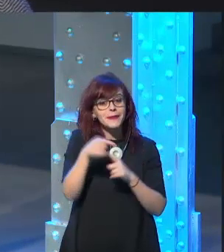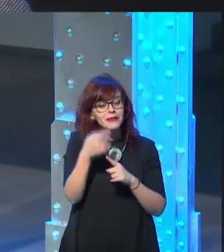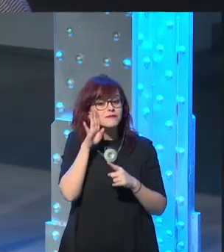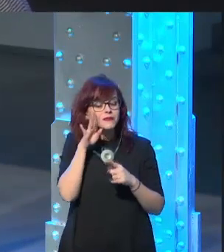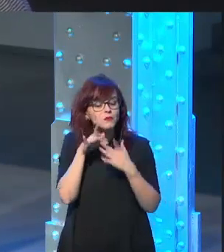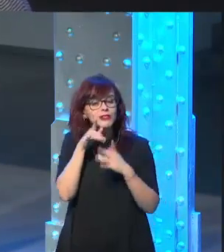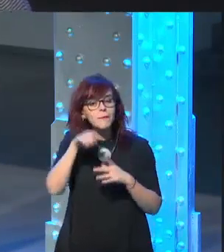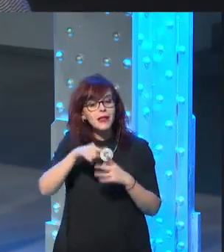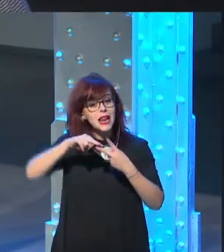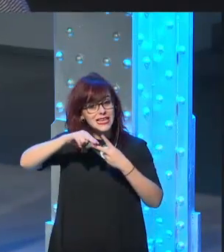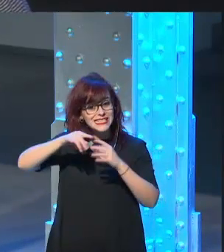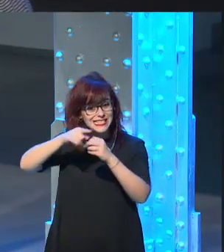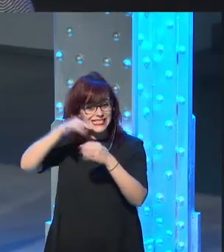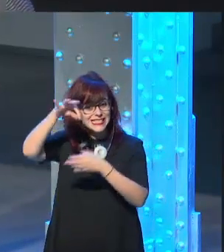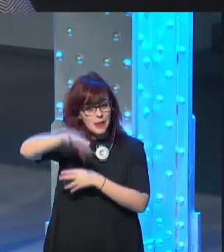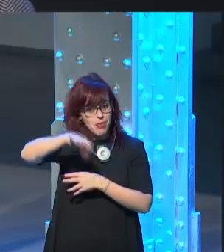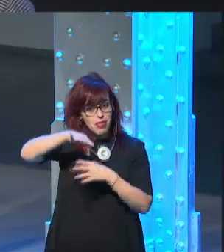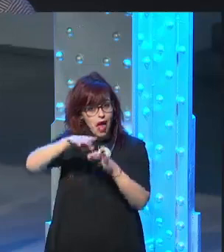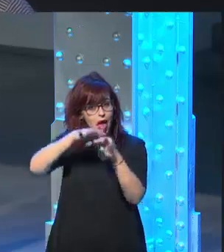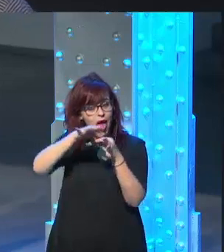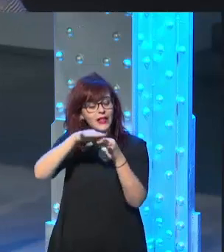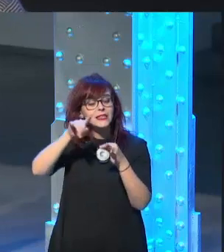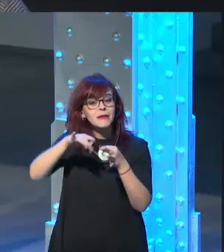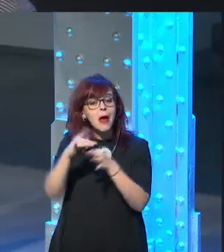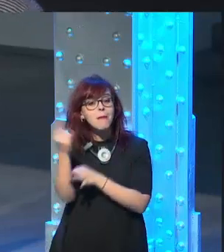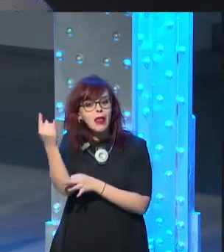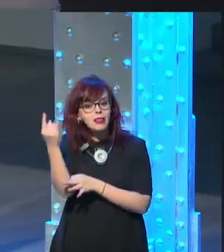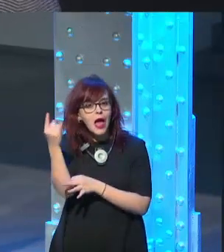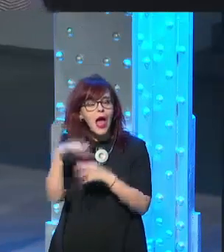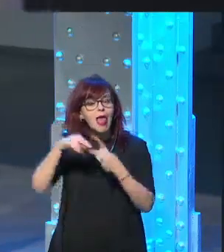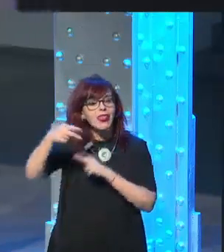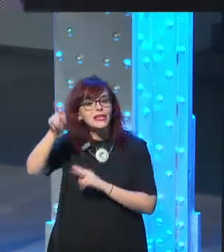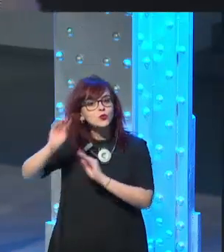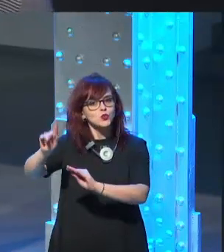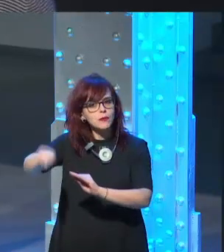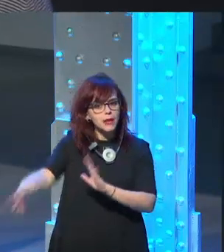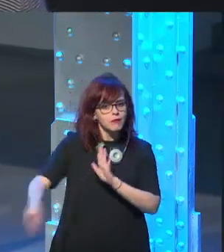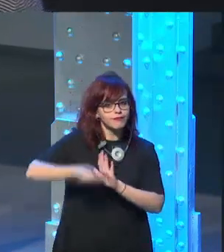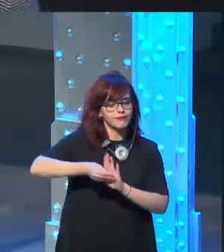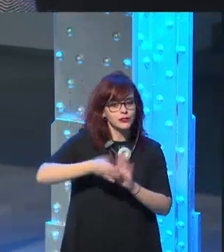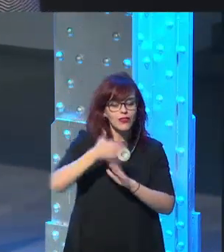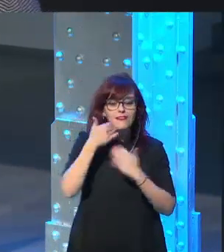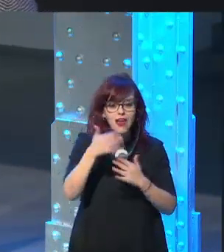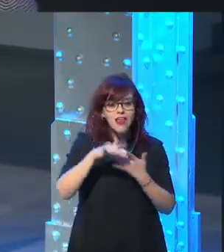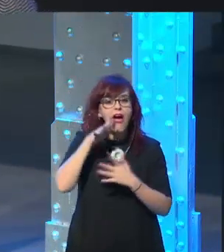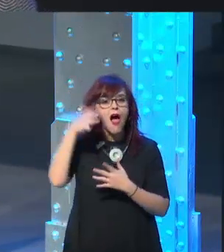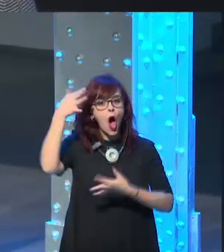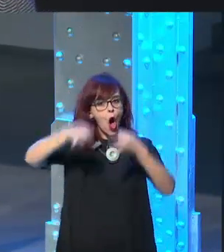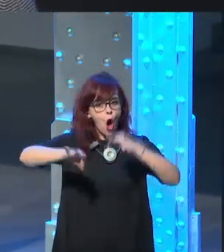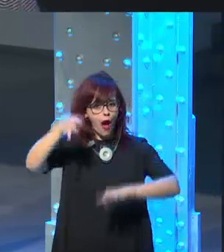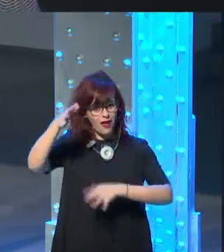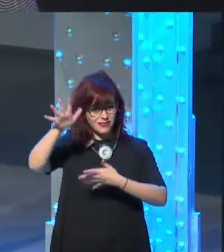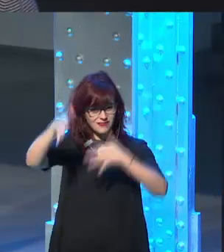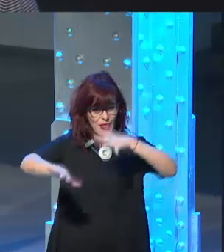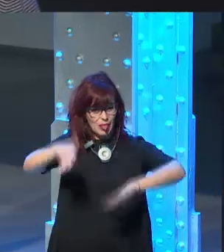es exactamente idéntico al de los árboles, al de la planta que creó la semilla. Entonces, cogiendo hojas de muchos árboles del